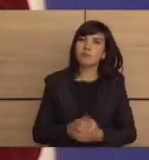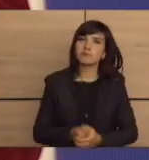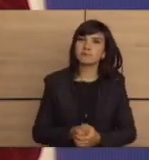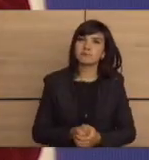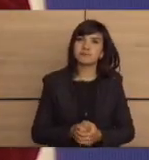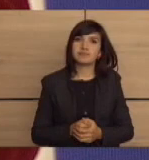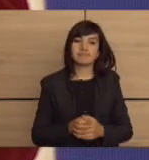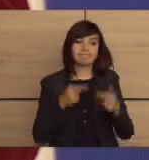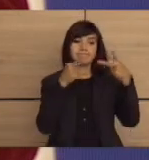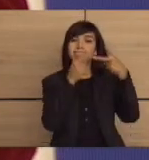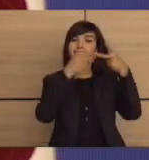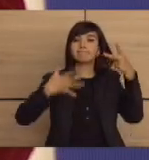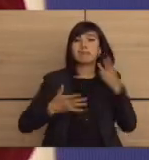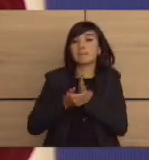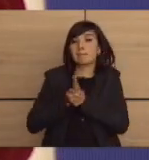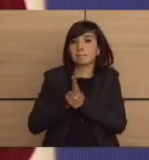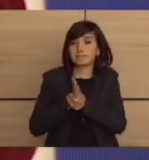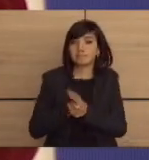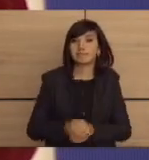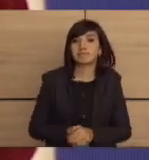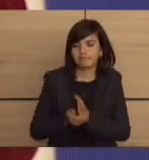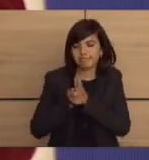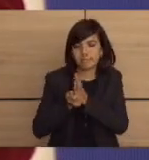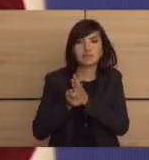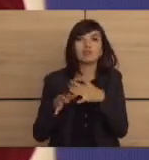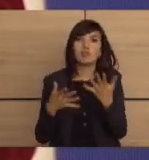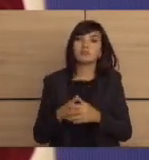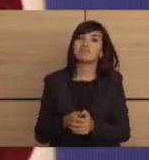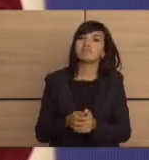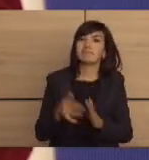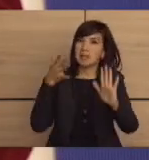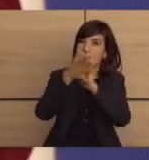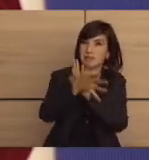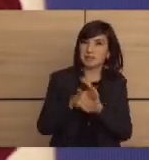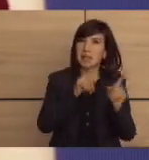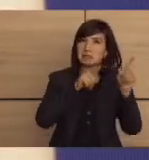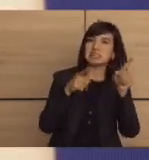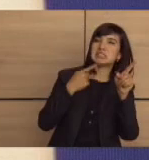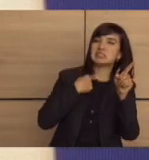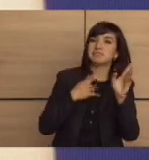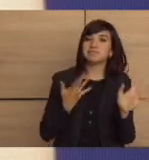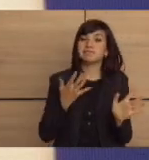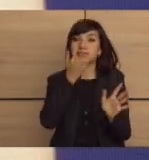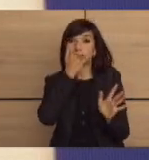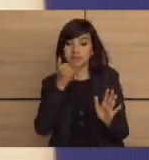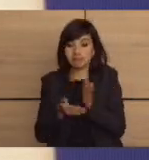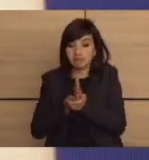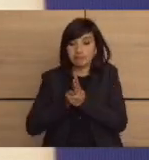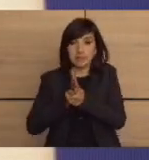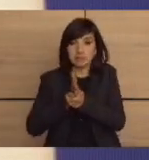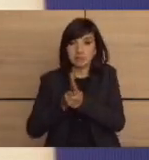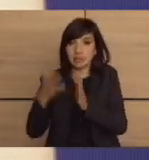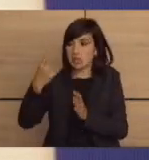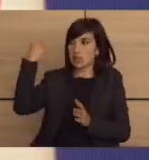método. Y voy a decir algo que de golpe fuerte. Yo creo que la vinculación entre la historia,